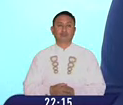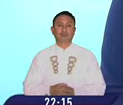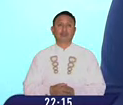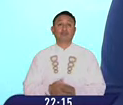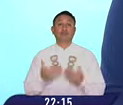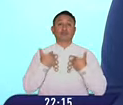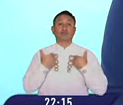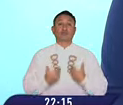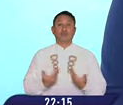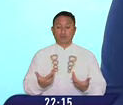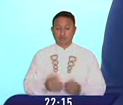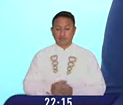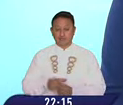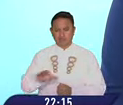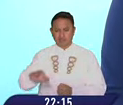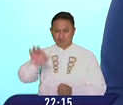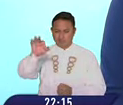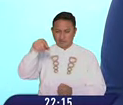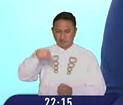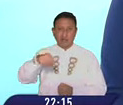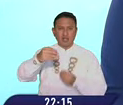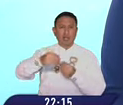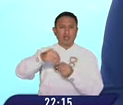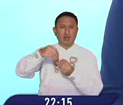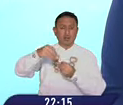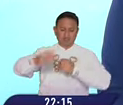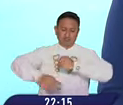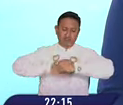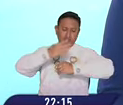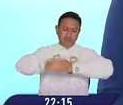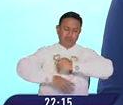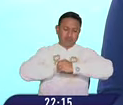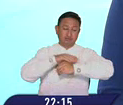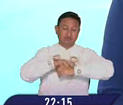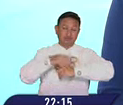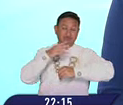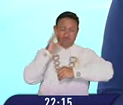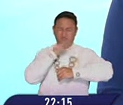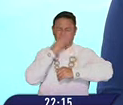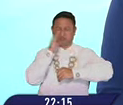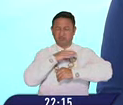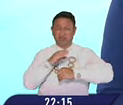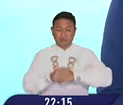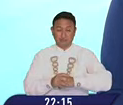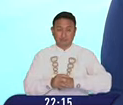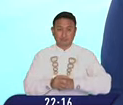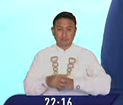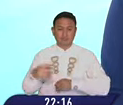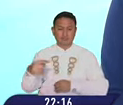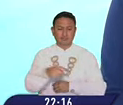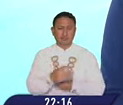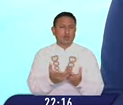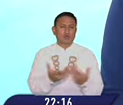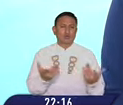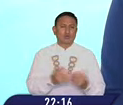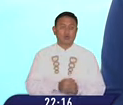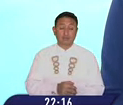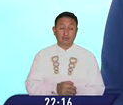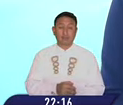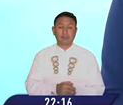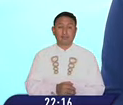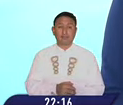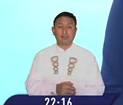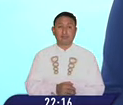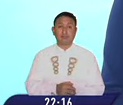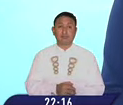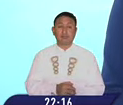Un cuerpo fue encontrado envuelto entre fundas y en avanzado estado de descomposición. El macabro hallazgo se produjo en